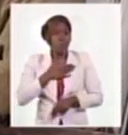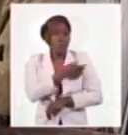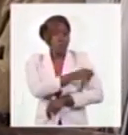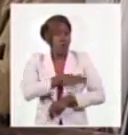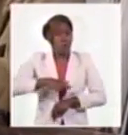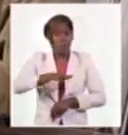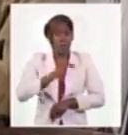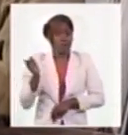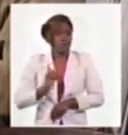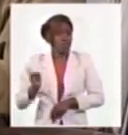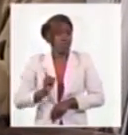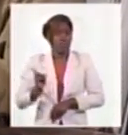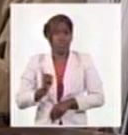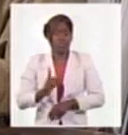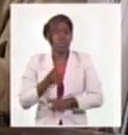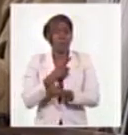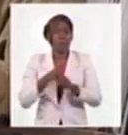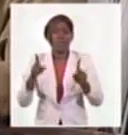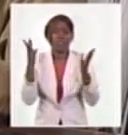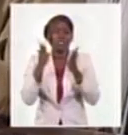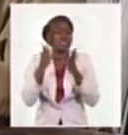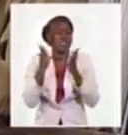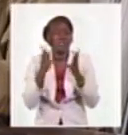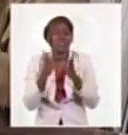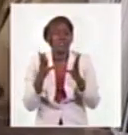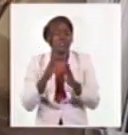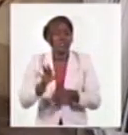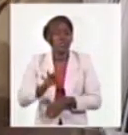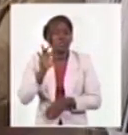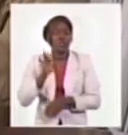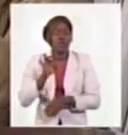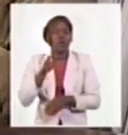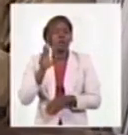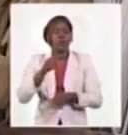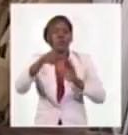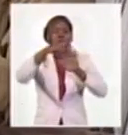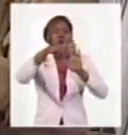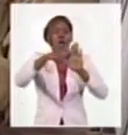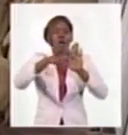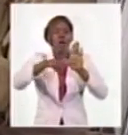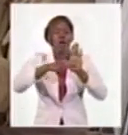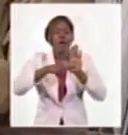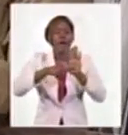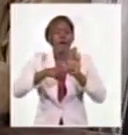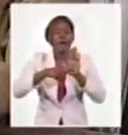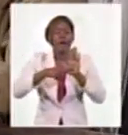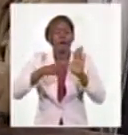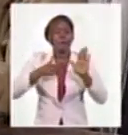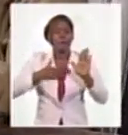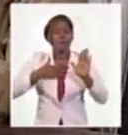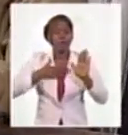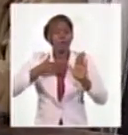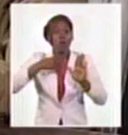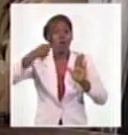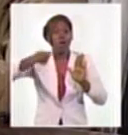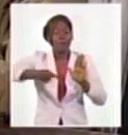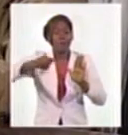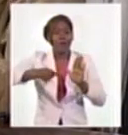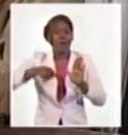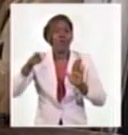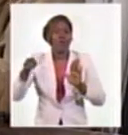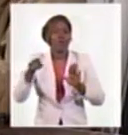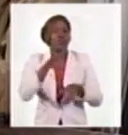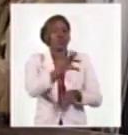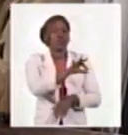de legitimidad y de problemas internos que lo que se reflejaba ahí, y de otra parte los efectos de los atentados terroristas del 11